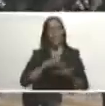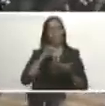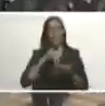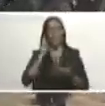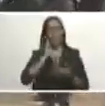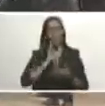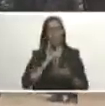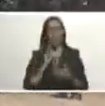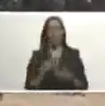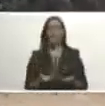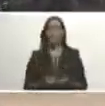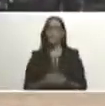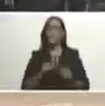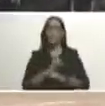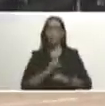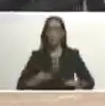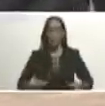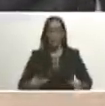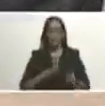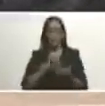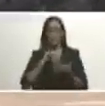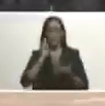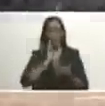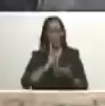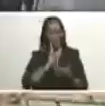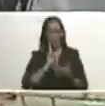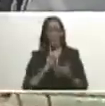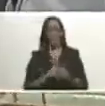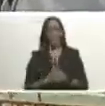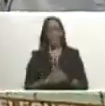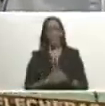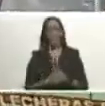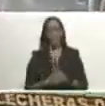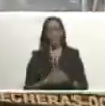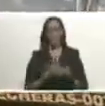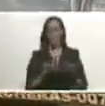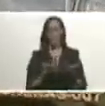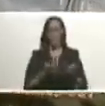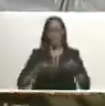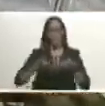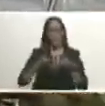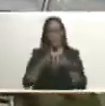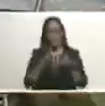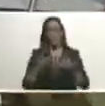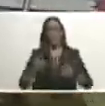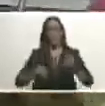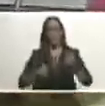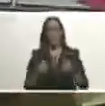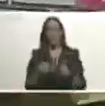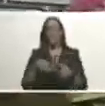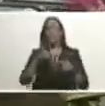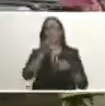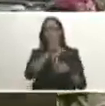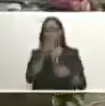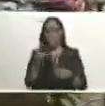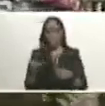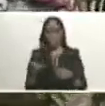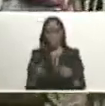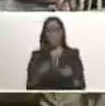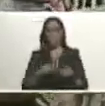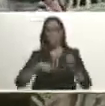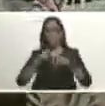de la Guardia Nacional Bolivariana en la interdicción de embarcaciones con cargamentos de drogas en aguas territoriales y